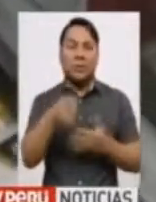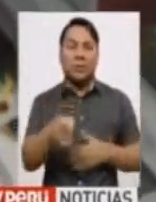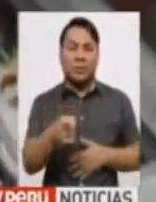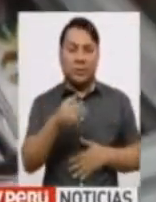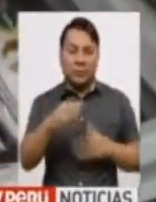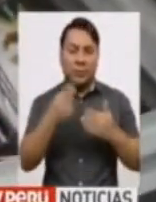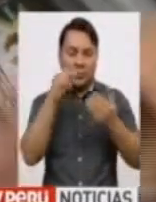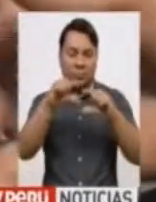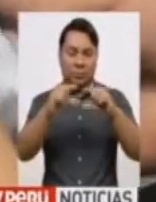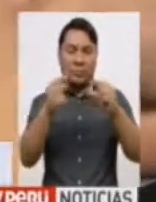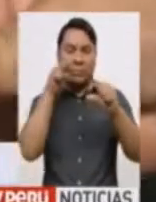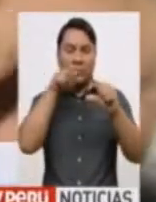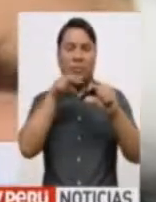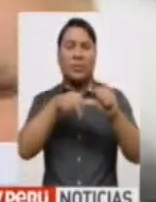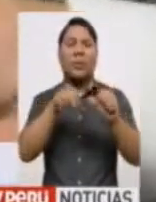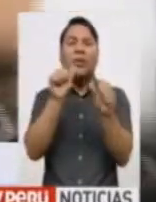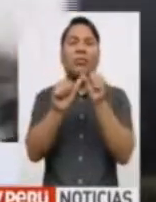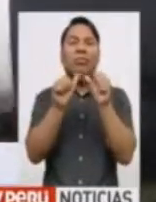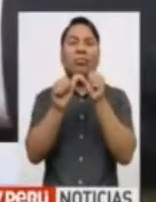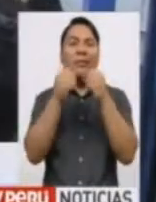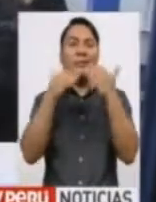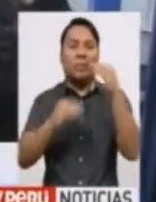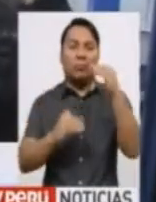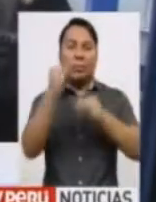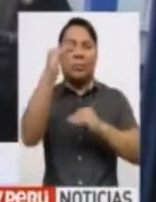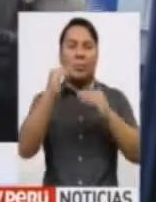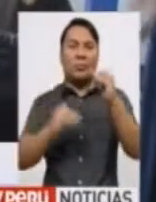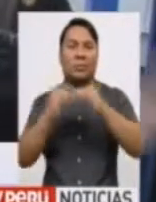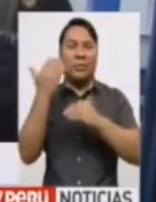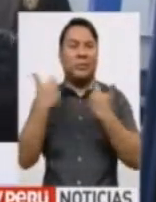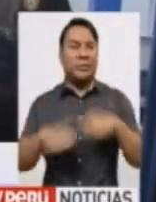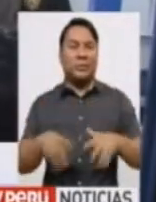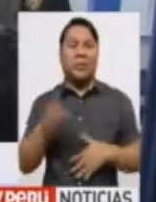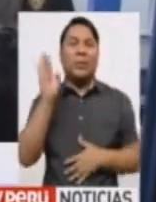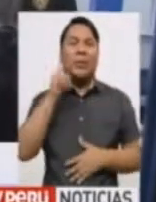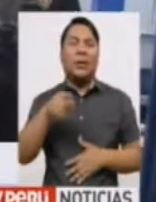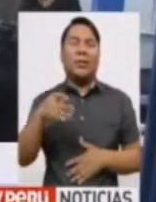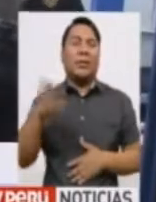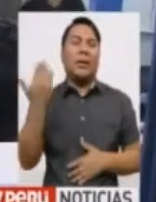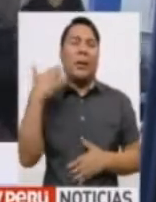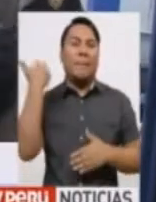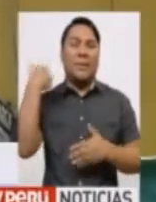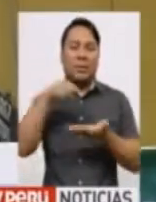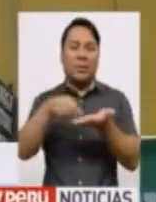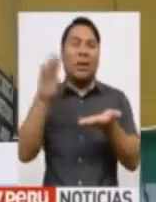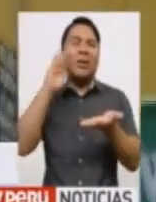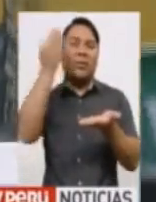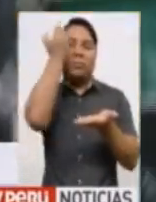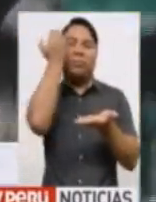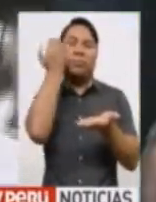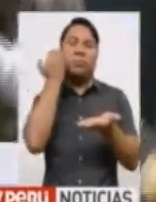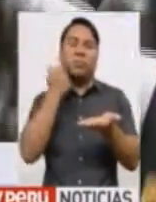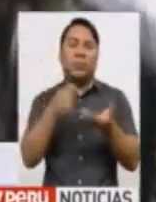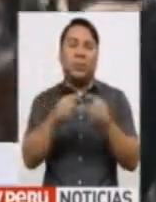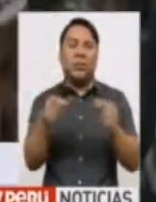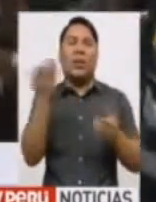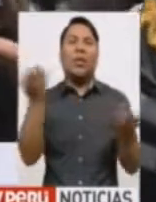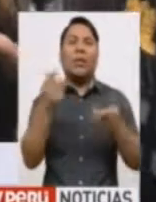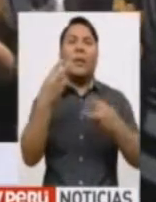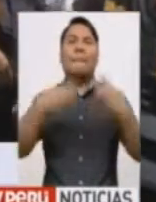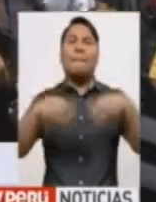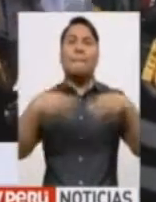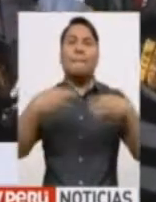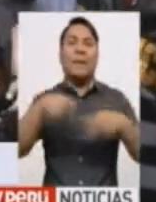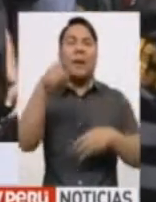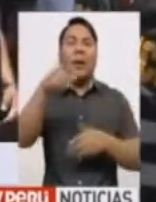¿Doctor? Todos son pastillas adulteradas. Seis tiendas ofrecían medicinas adulteradas en el centro comercial El Hueco, en